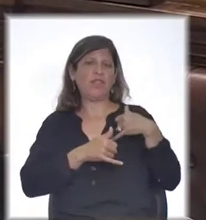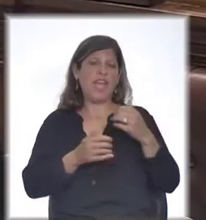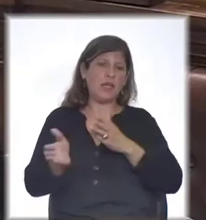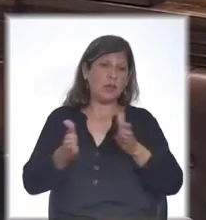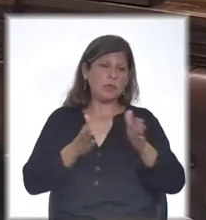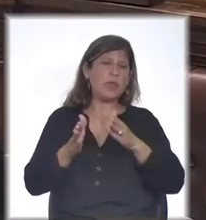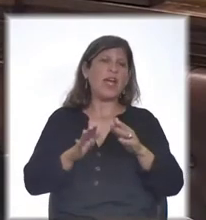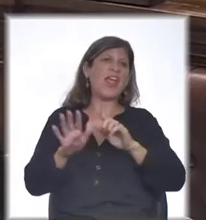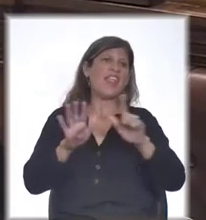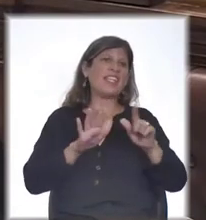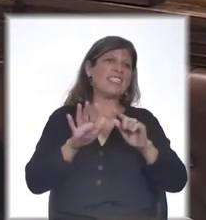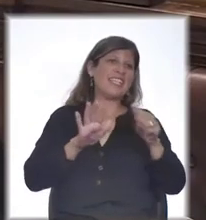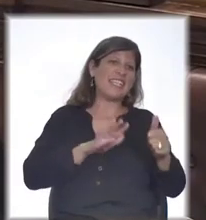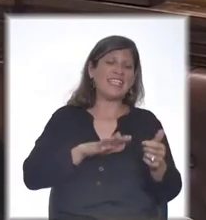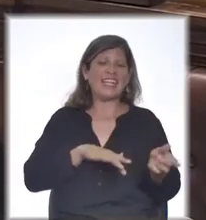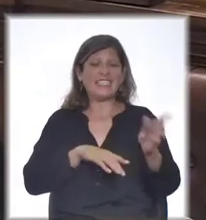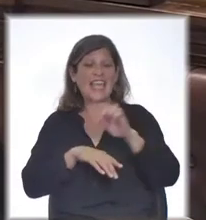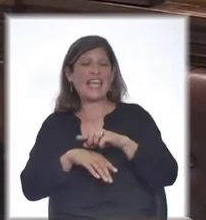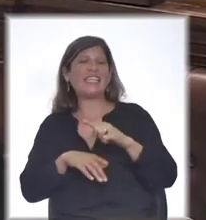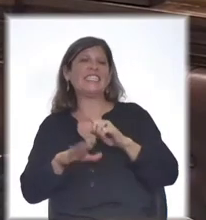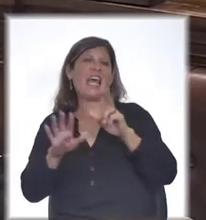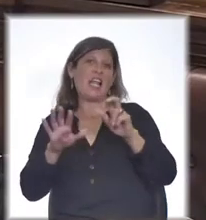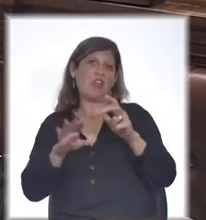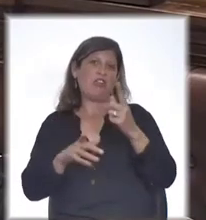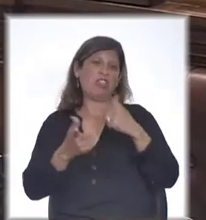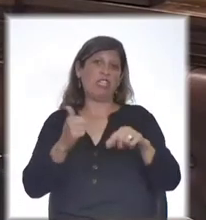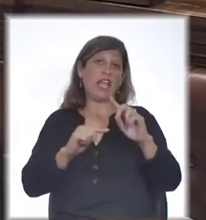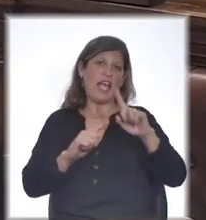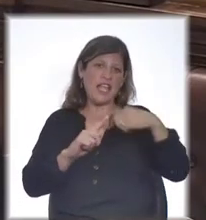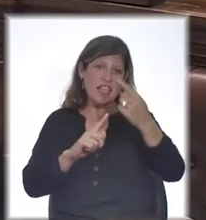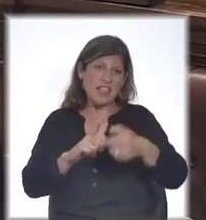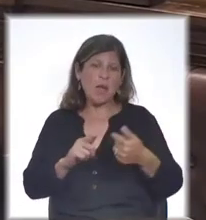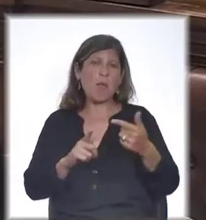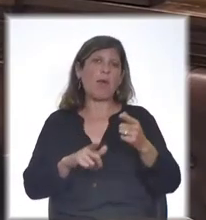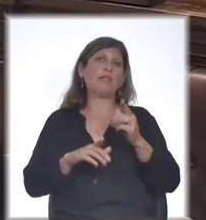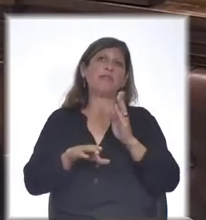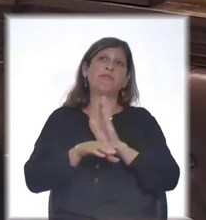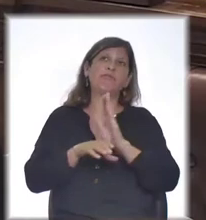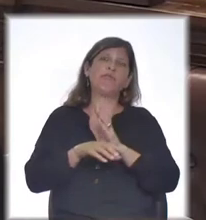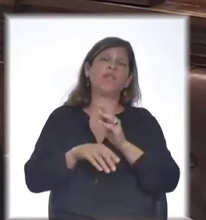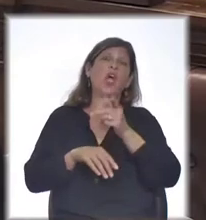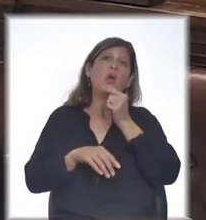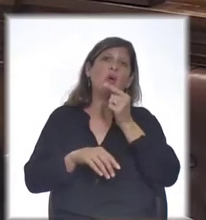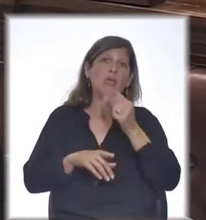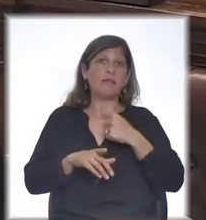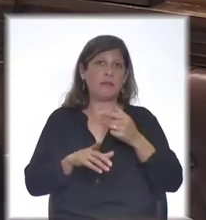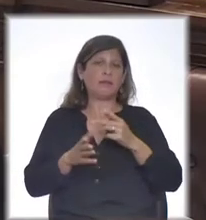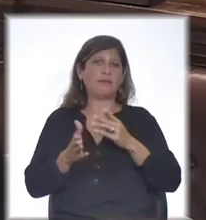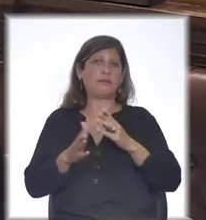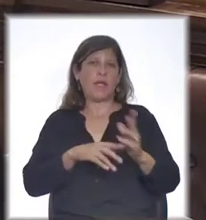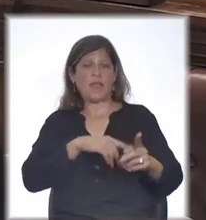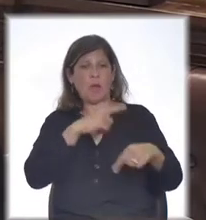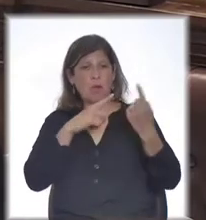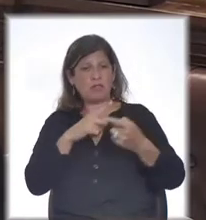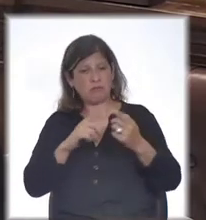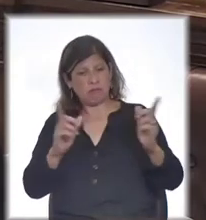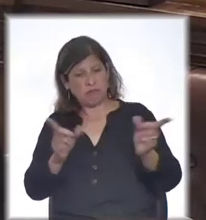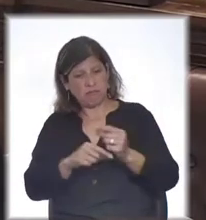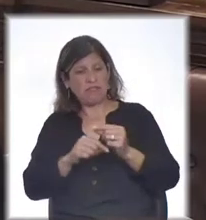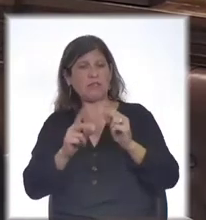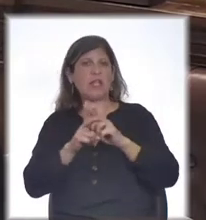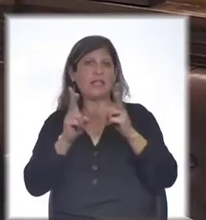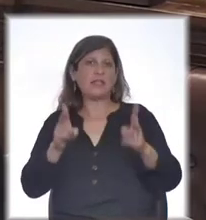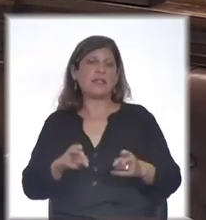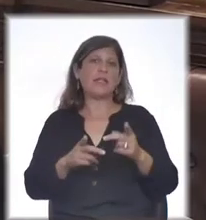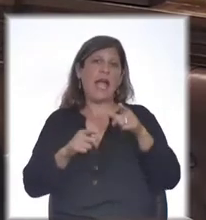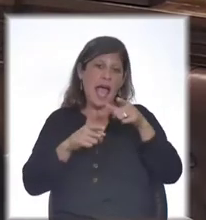80, y luego de una primera etapa denominada comisarial, pasando así a la etapa final denominada transicional. Fue el comienzo